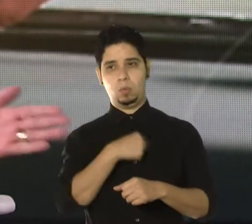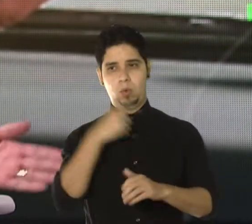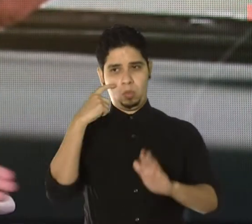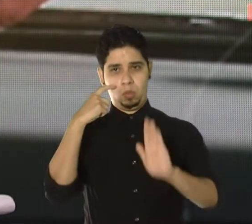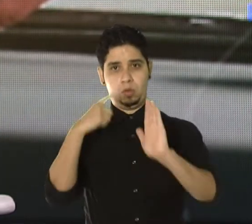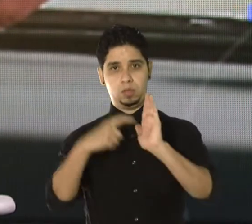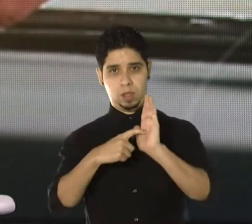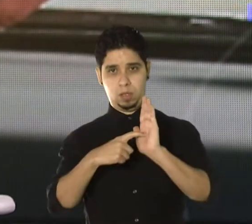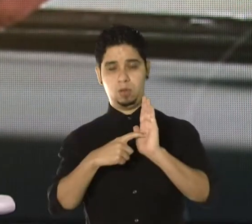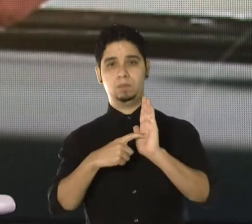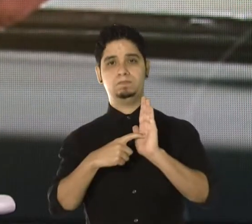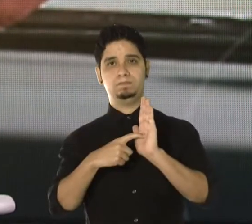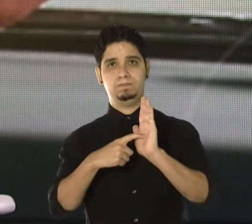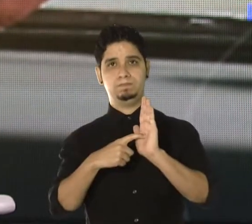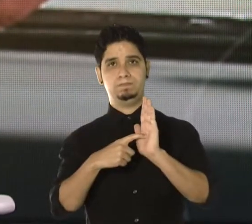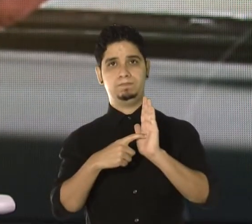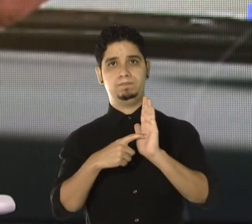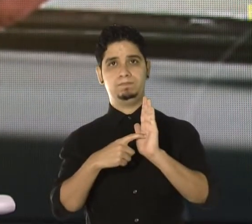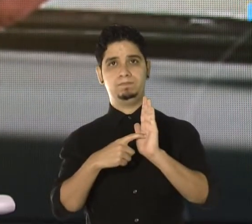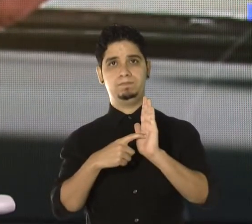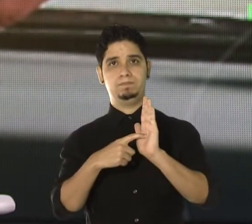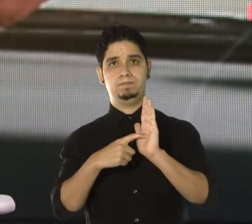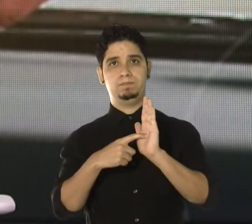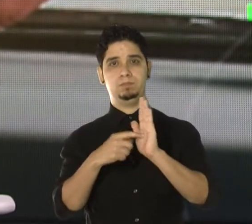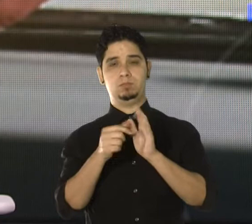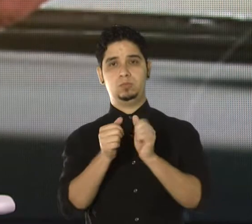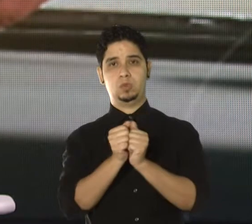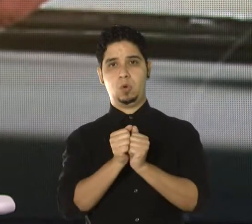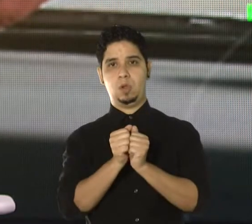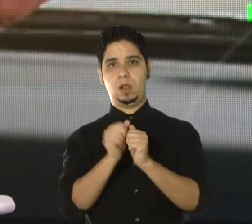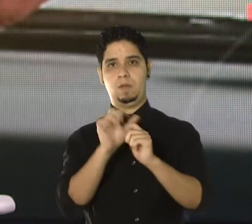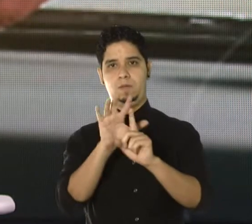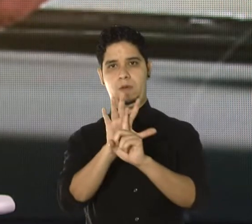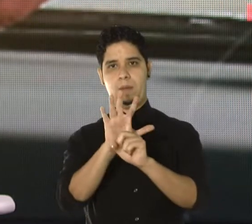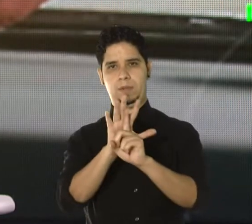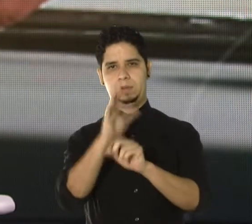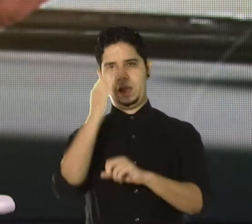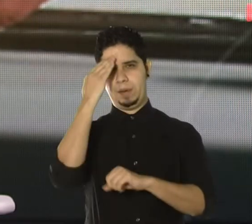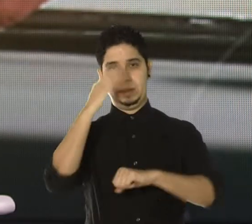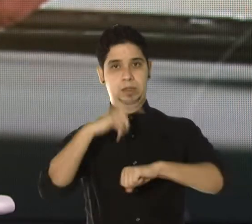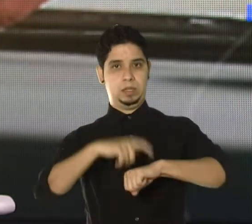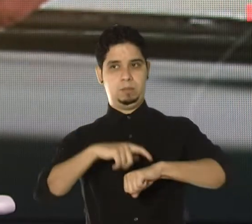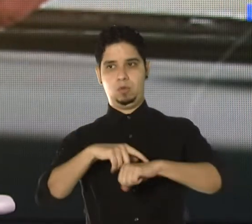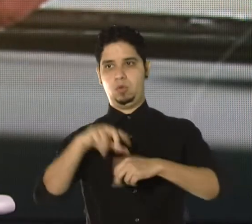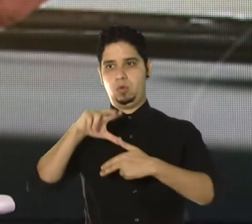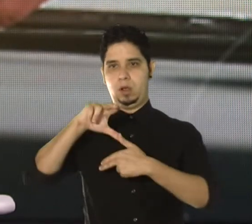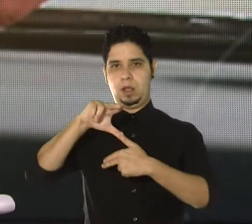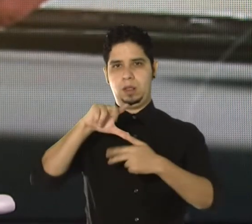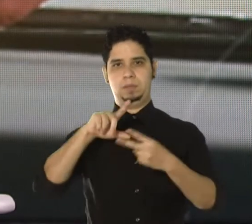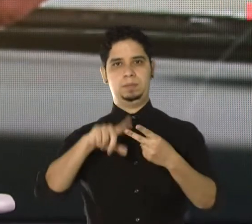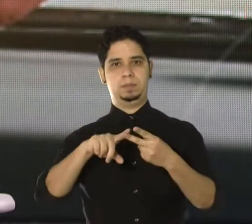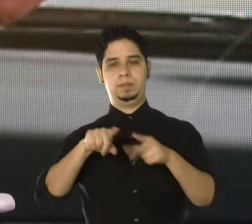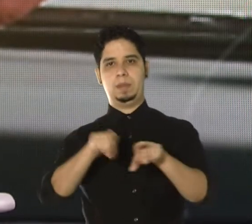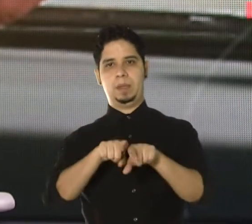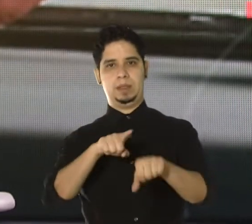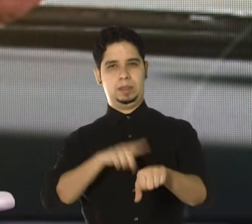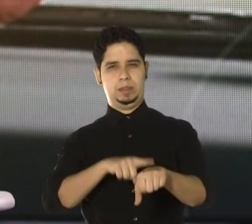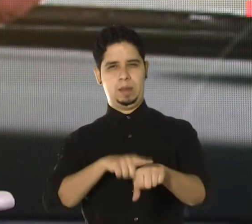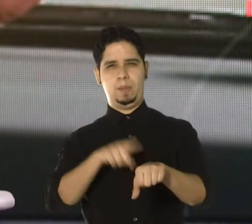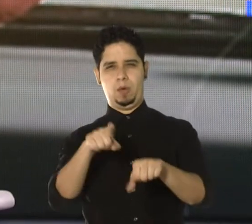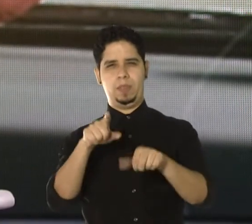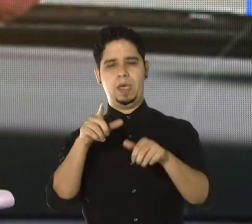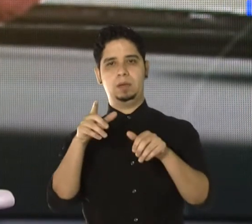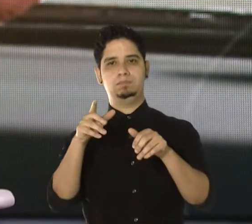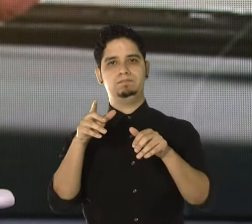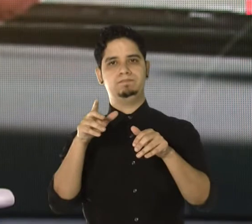también con el boom después de los huracanes y de los terremotos, donde la gente estaba buscando